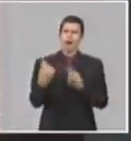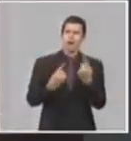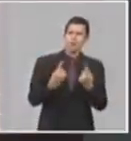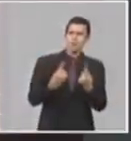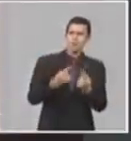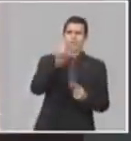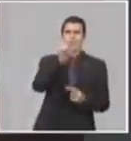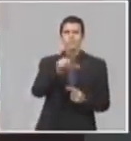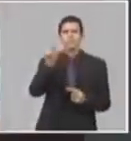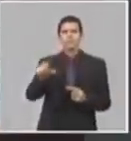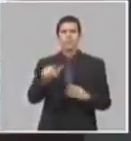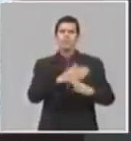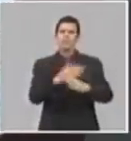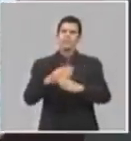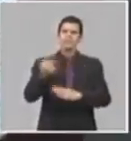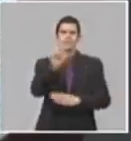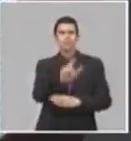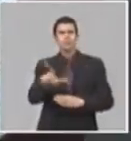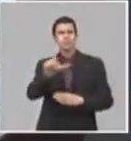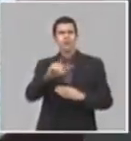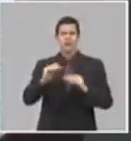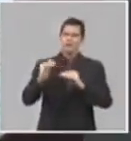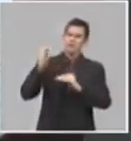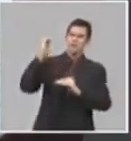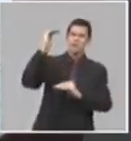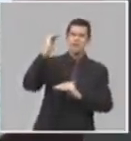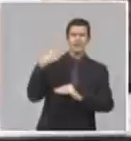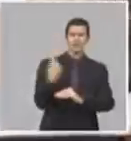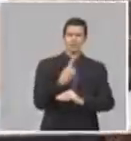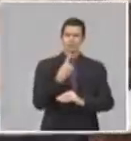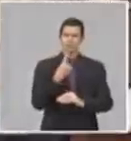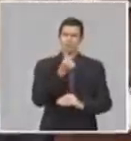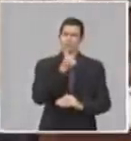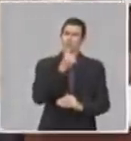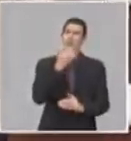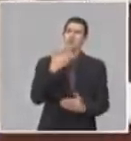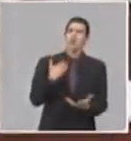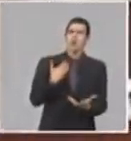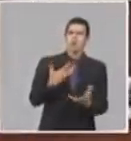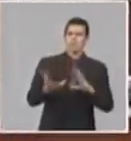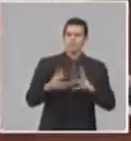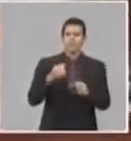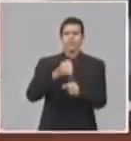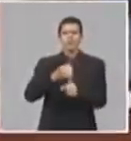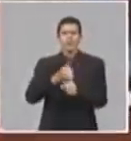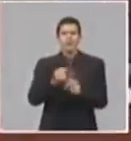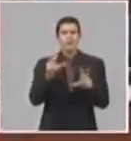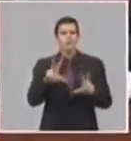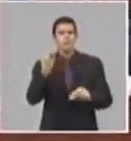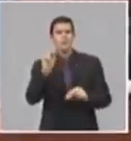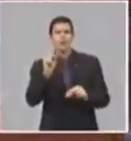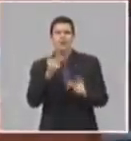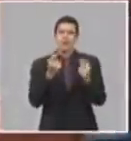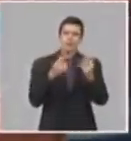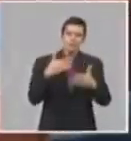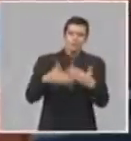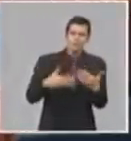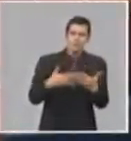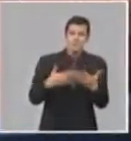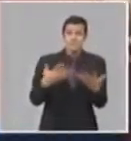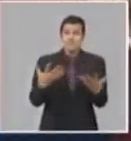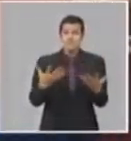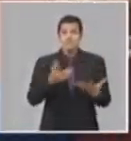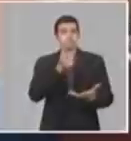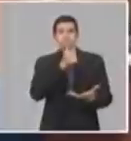problemas económicos que han sido explicados aquí por el compañero Alejandro. Inmediatamente han comenzado a sembrar dudas y